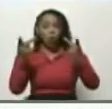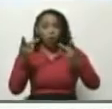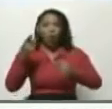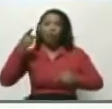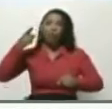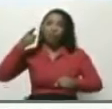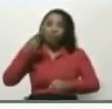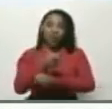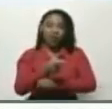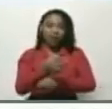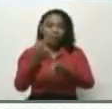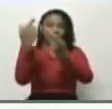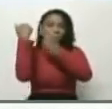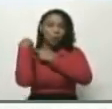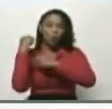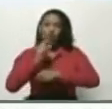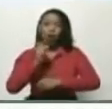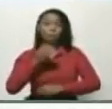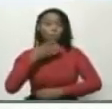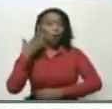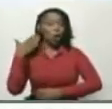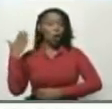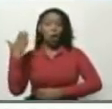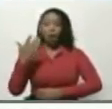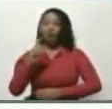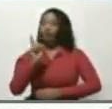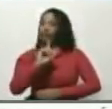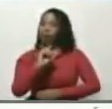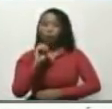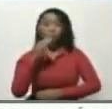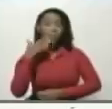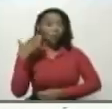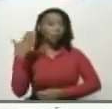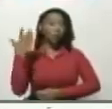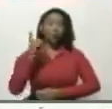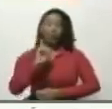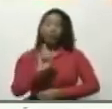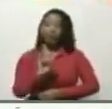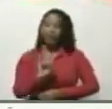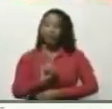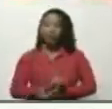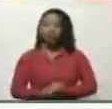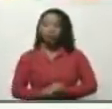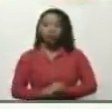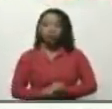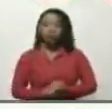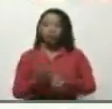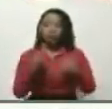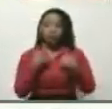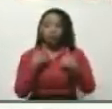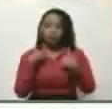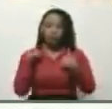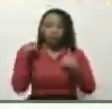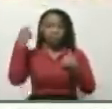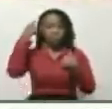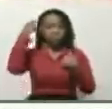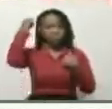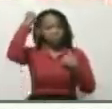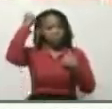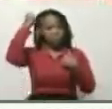deber, no son un privilegio, no son un privilegio. Yo me preguntaba muchísimo,